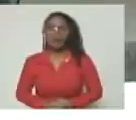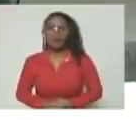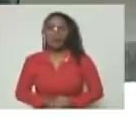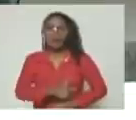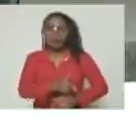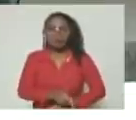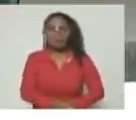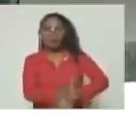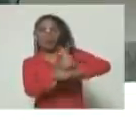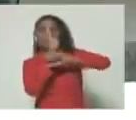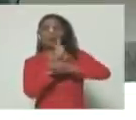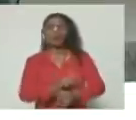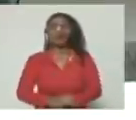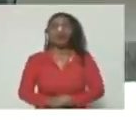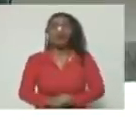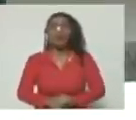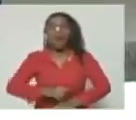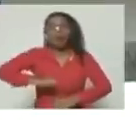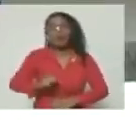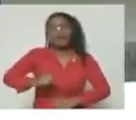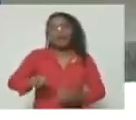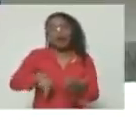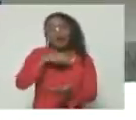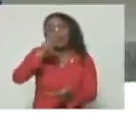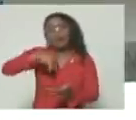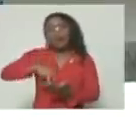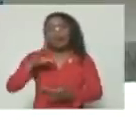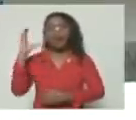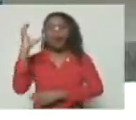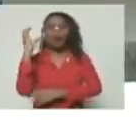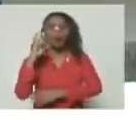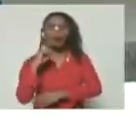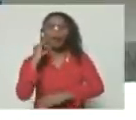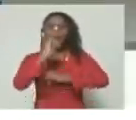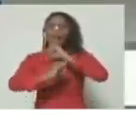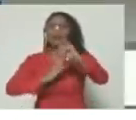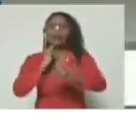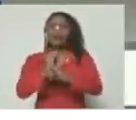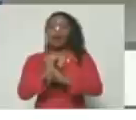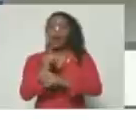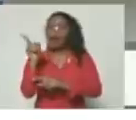ametralladora de la Policía Nacional de Colombia, y los medios internacionales callan.